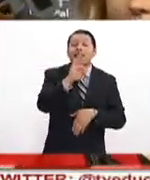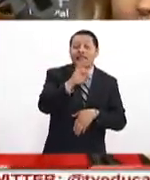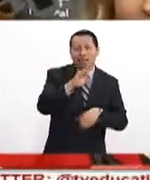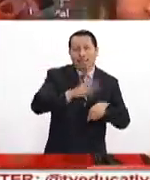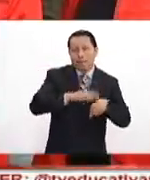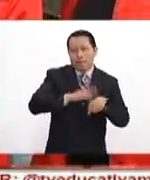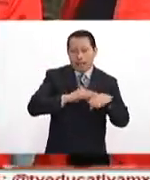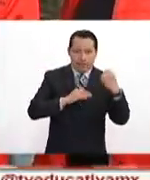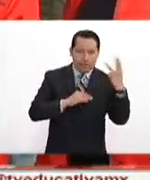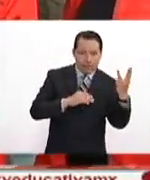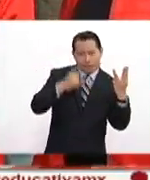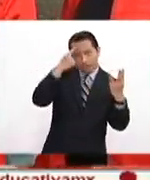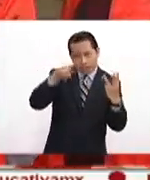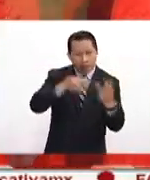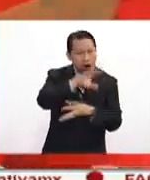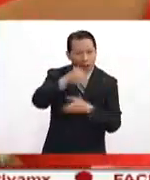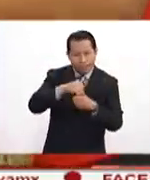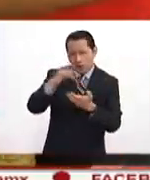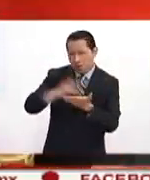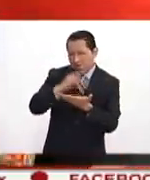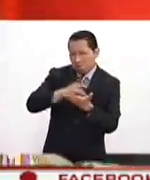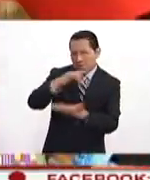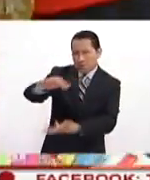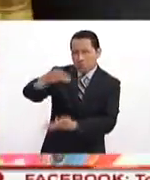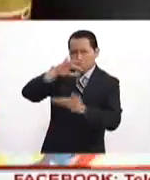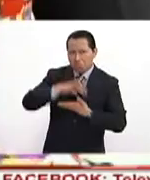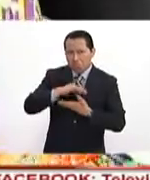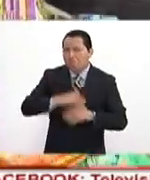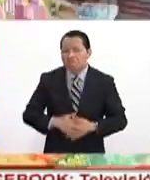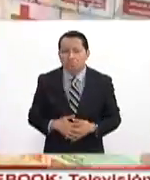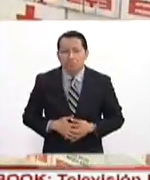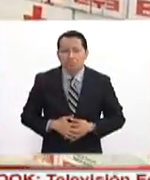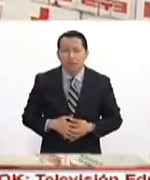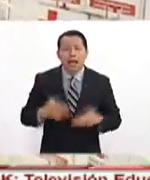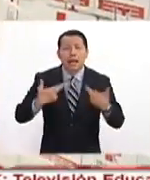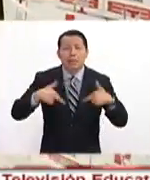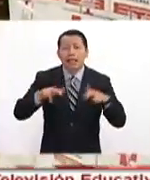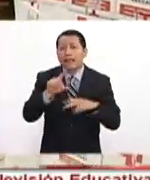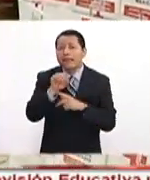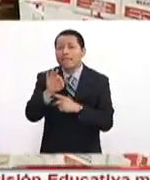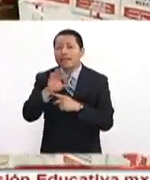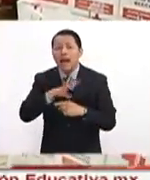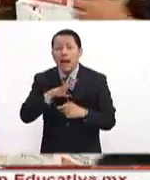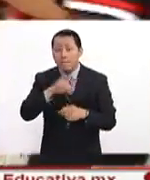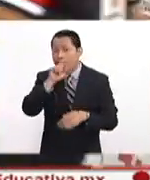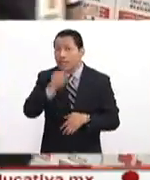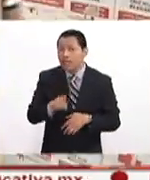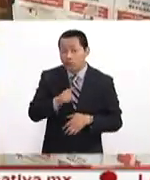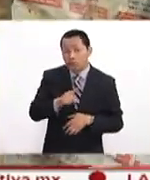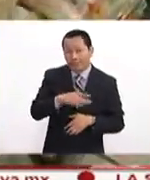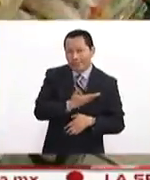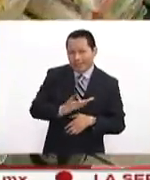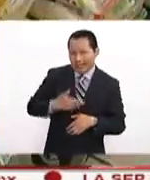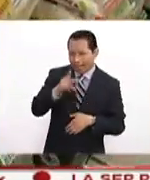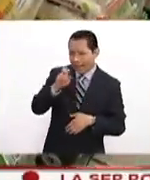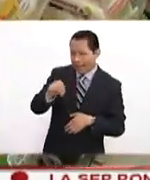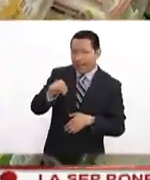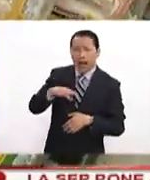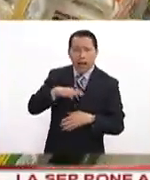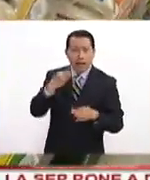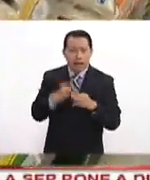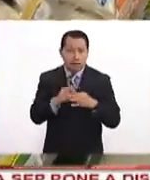ayuda. La representante del DIF también aseguró que gracias al puente aéreo establecido por el presidente Enrique Peña Nieto ya fueron